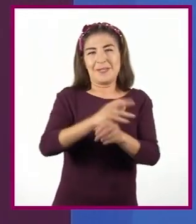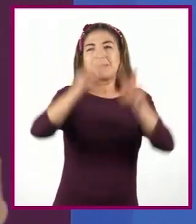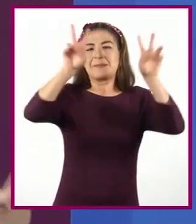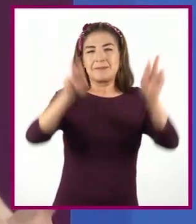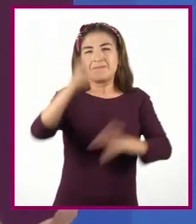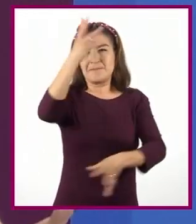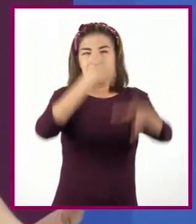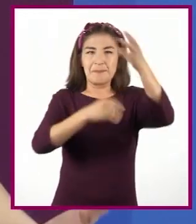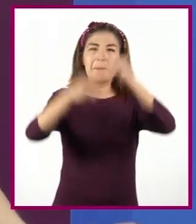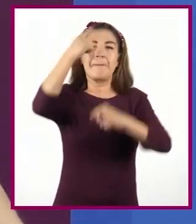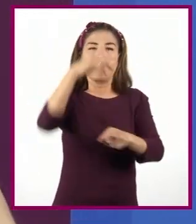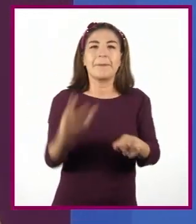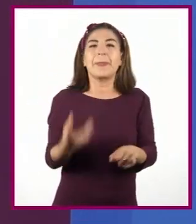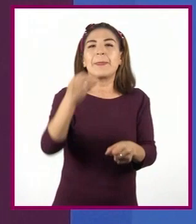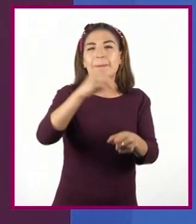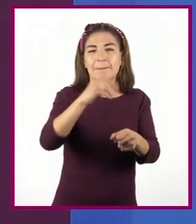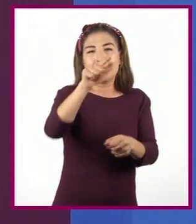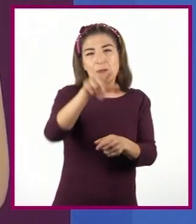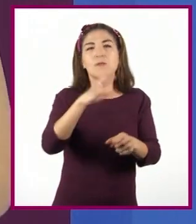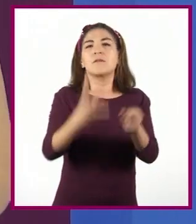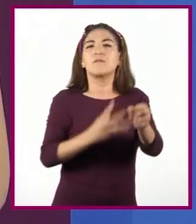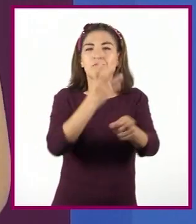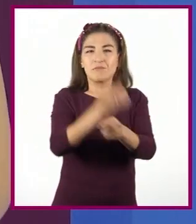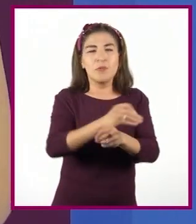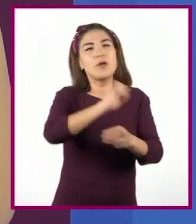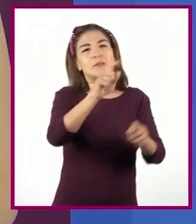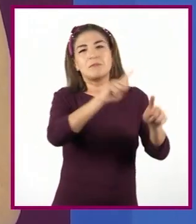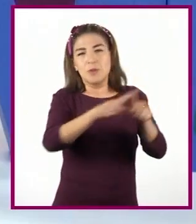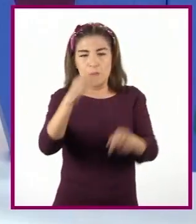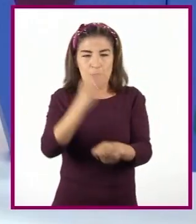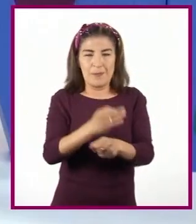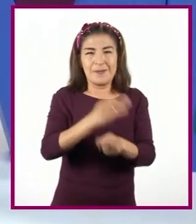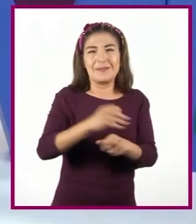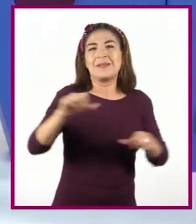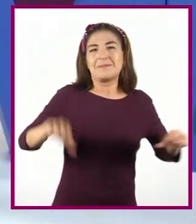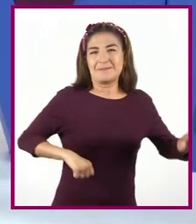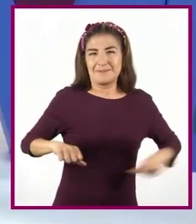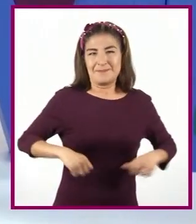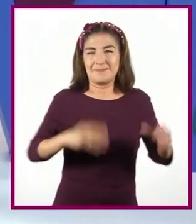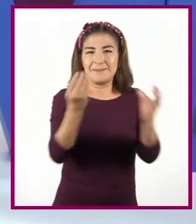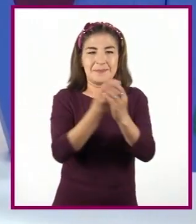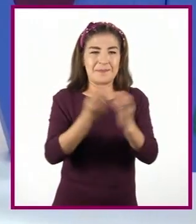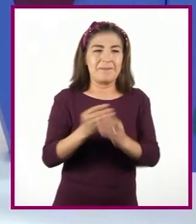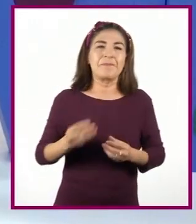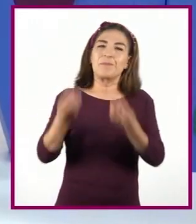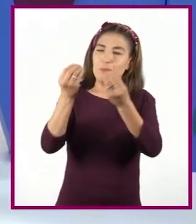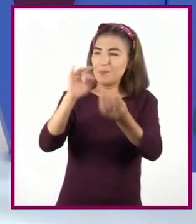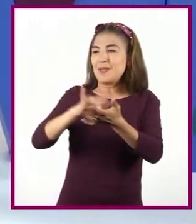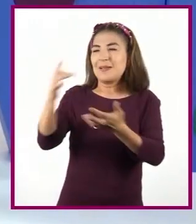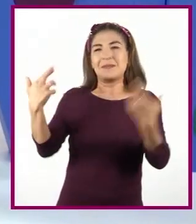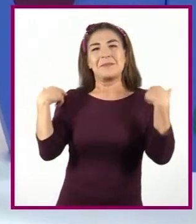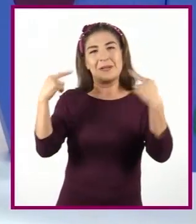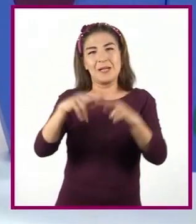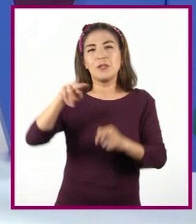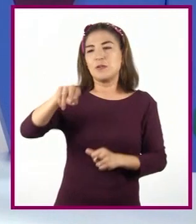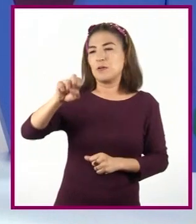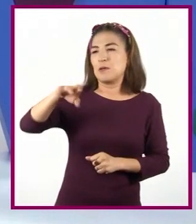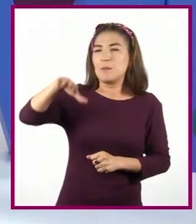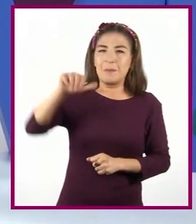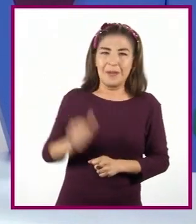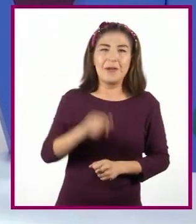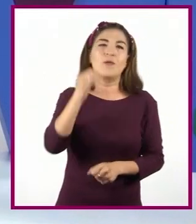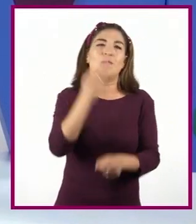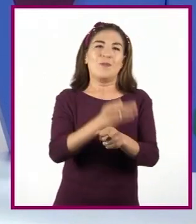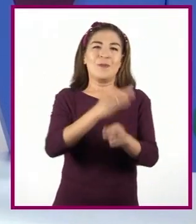para poder complementar las notas que tomaron durante la sesión. Muchas gracias, profesora Norma Talía Montaño Andrade,